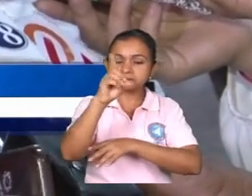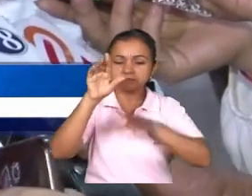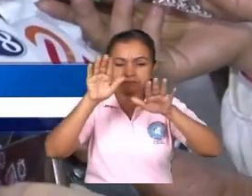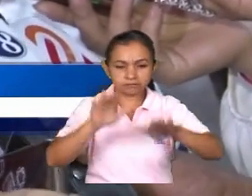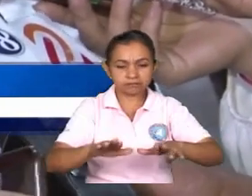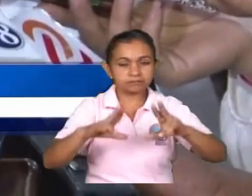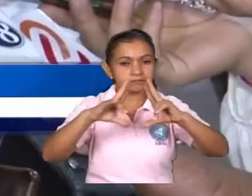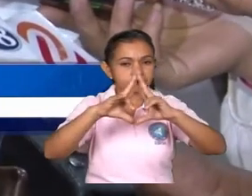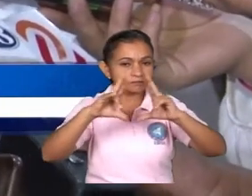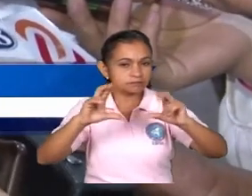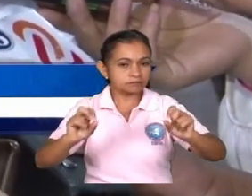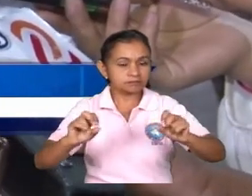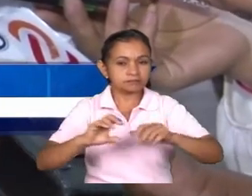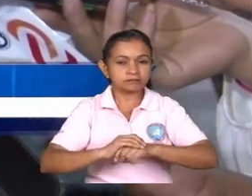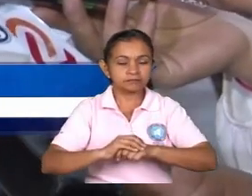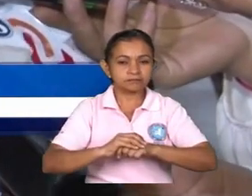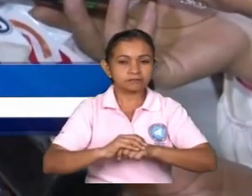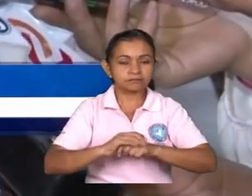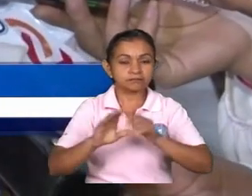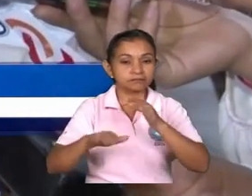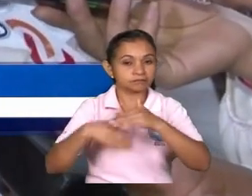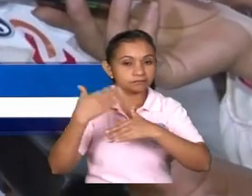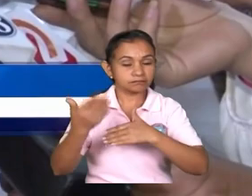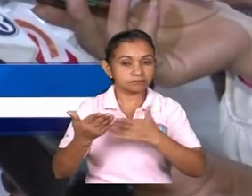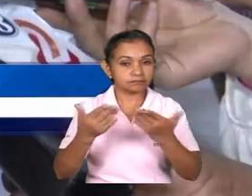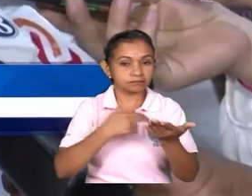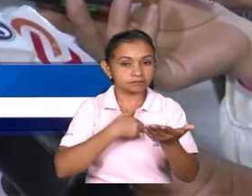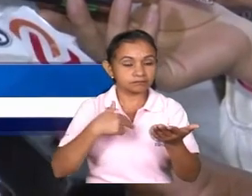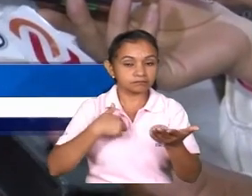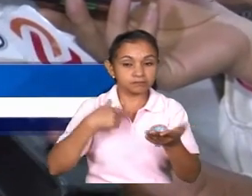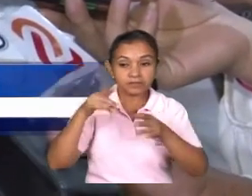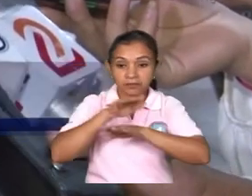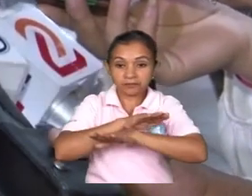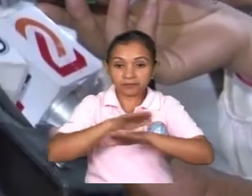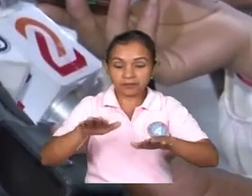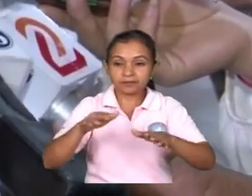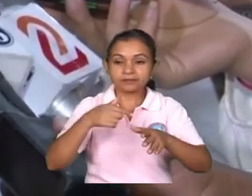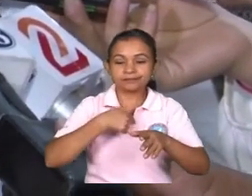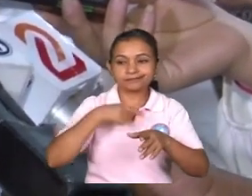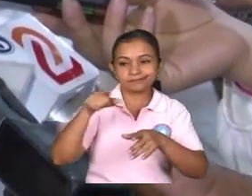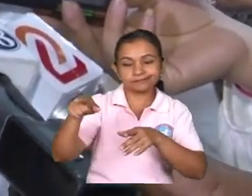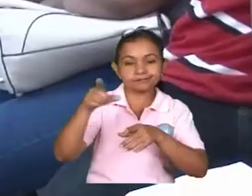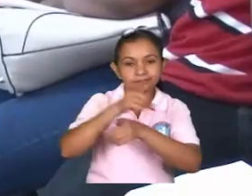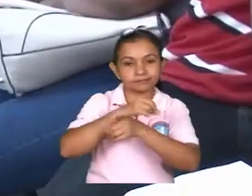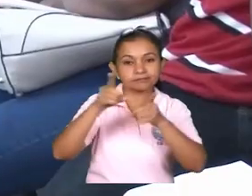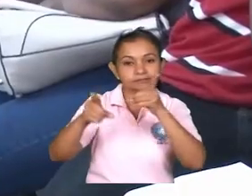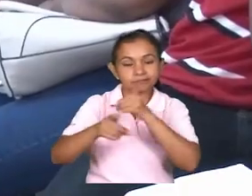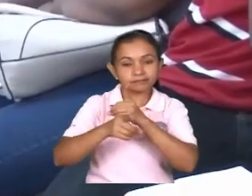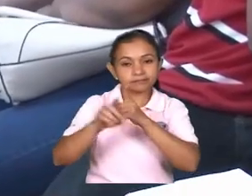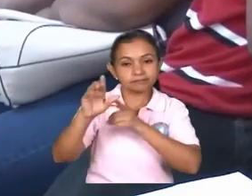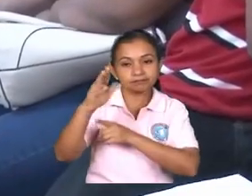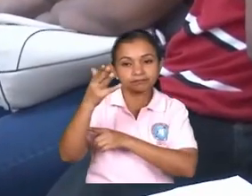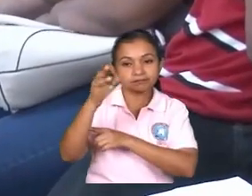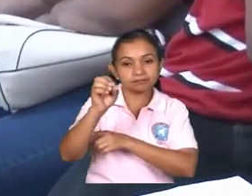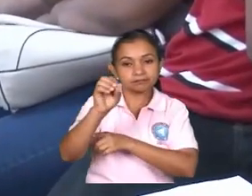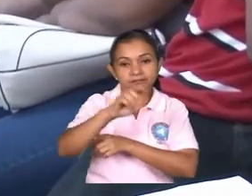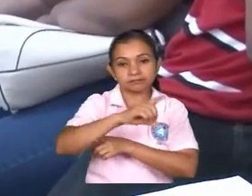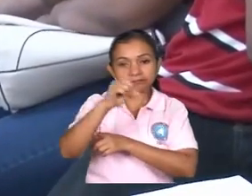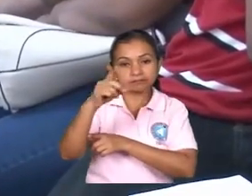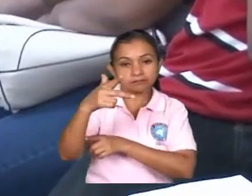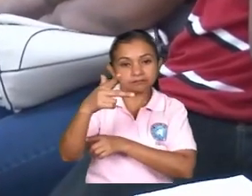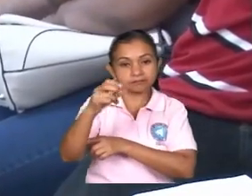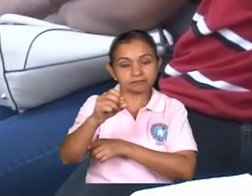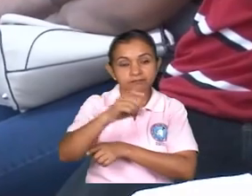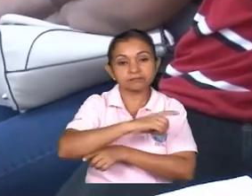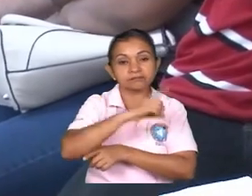luego se le hace lo que es se le da el vencimiento y tienen que otorgar los otros 90 días porque tienen 80 días